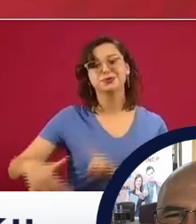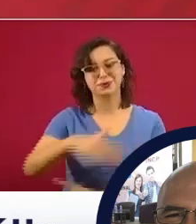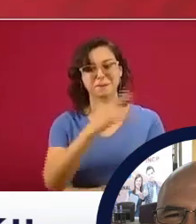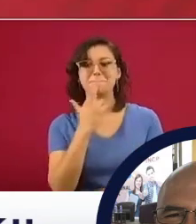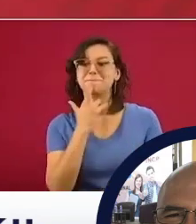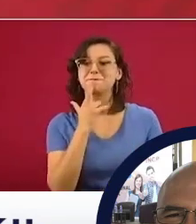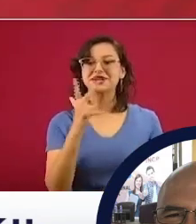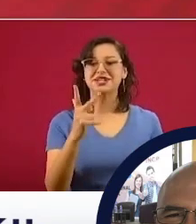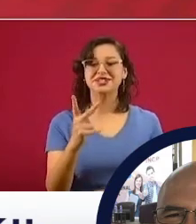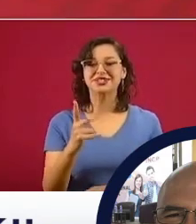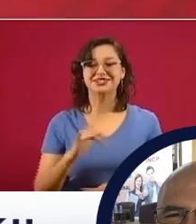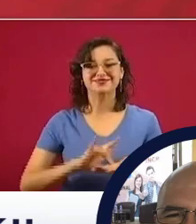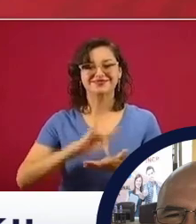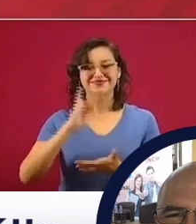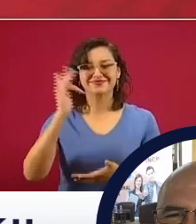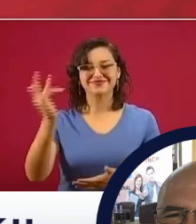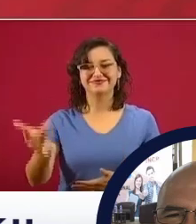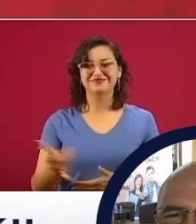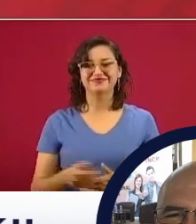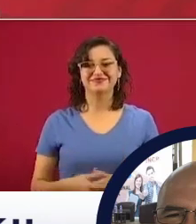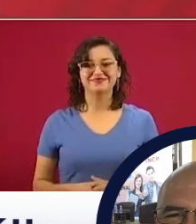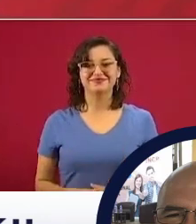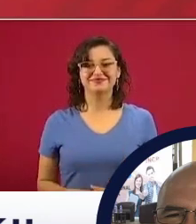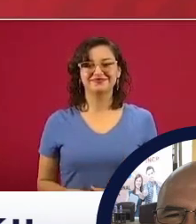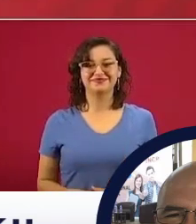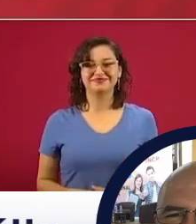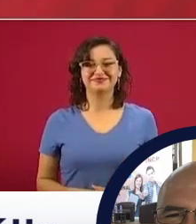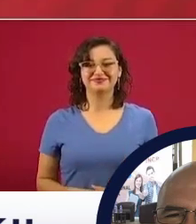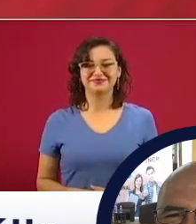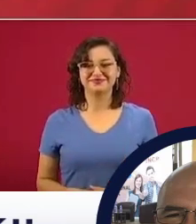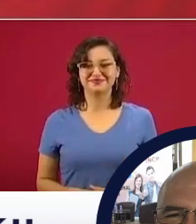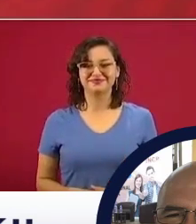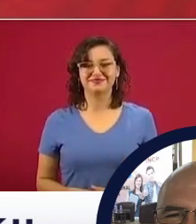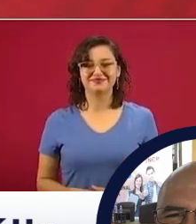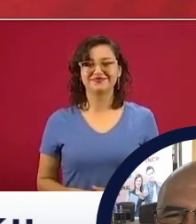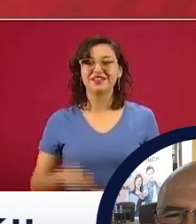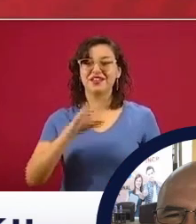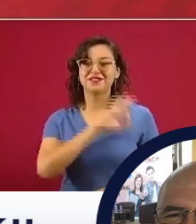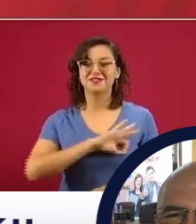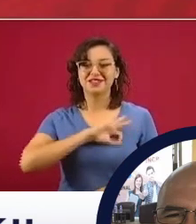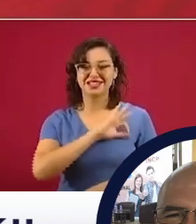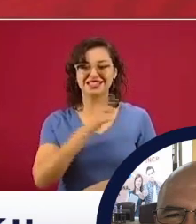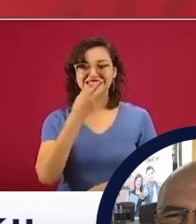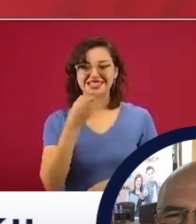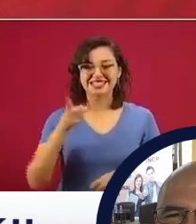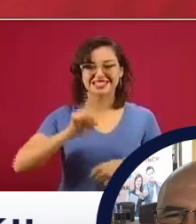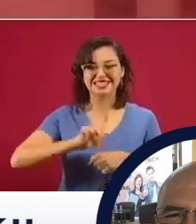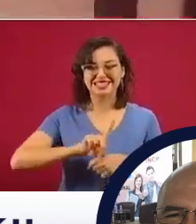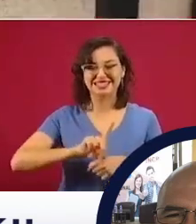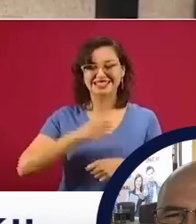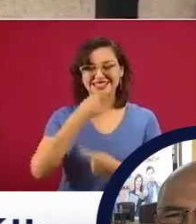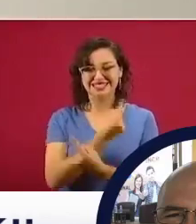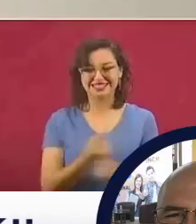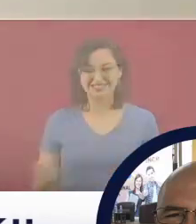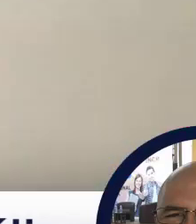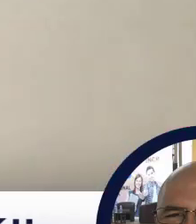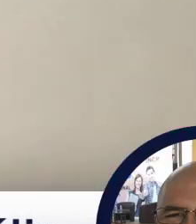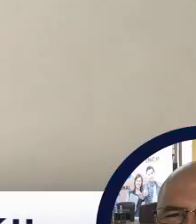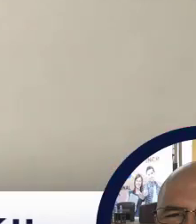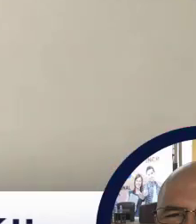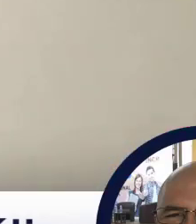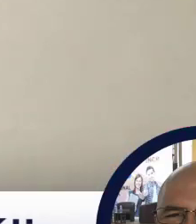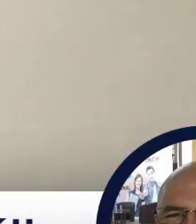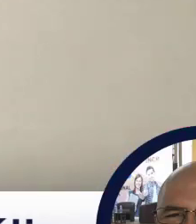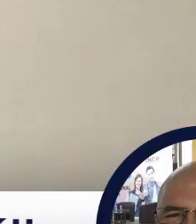muy relajado, la verdad es que debo decirlo, es la primera vez que veo a un doctor gatel muy relajado, incluso